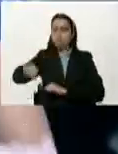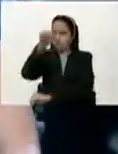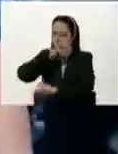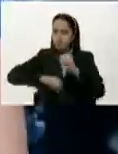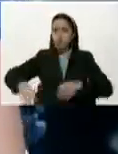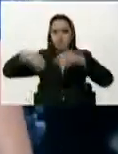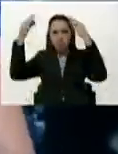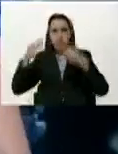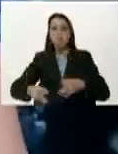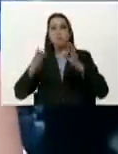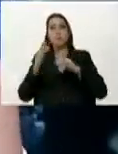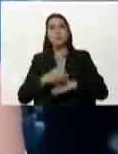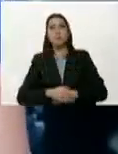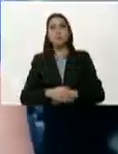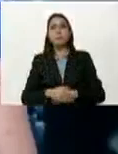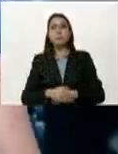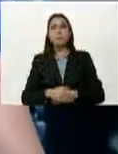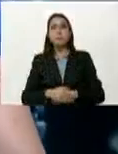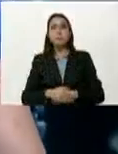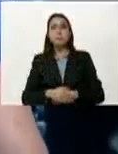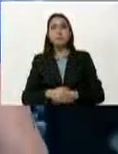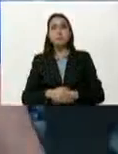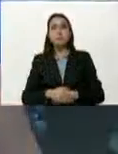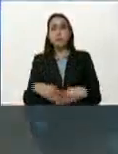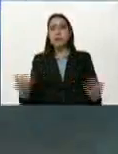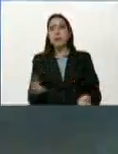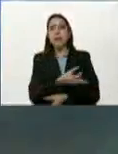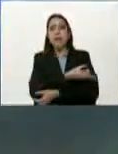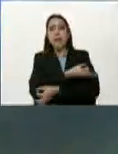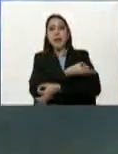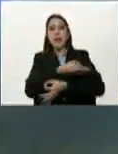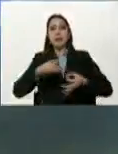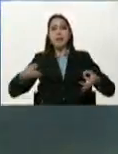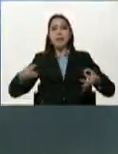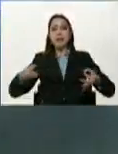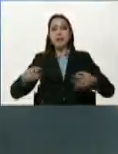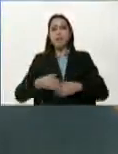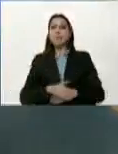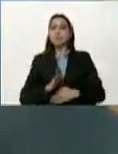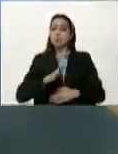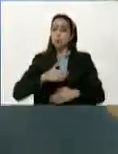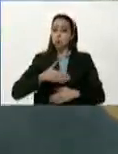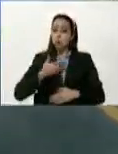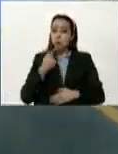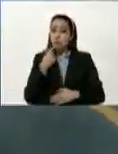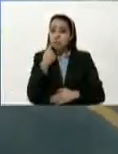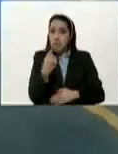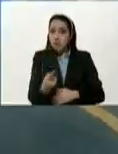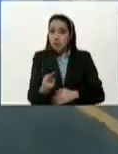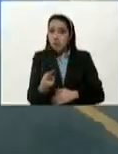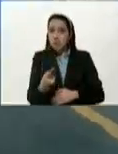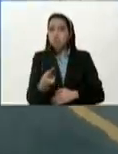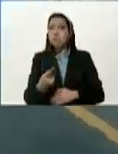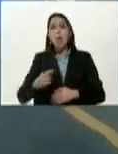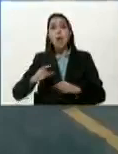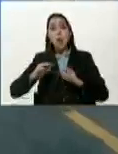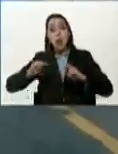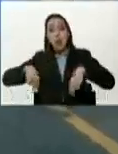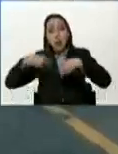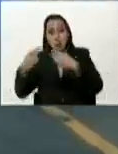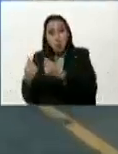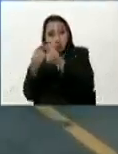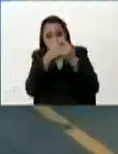en otra conciencia excelente bueno pudiéramos decir la re expresión viene a